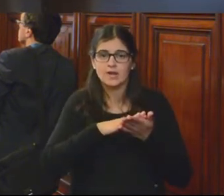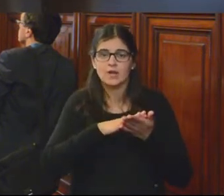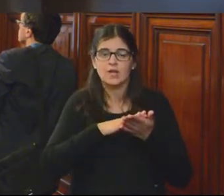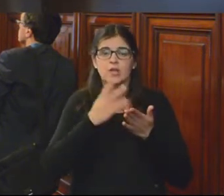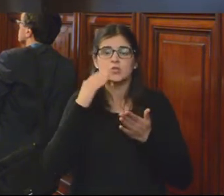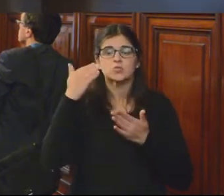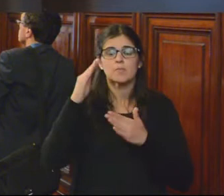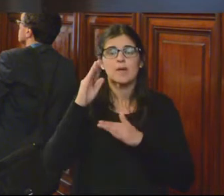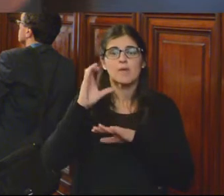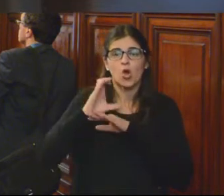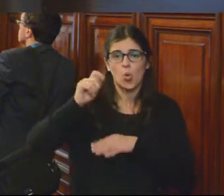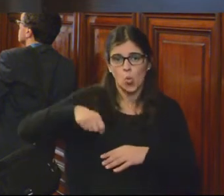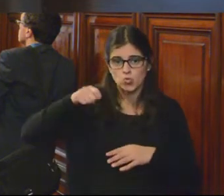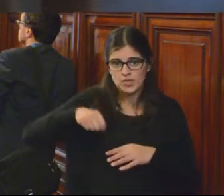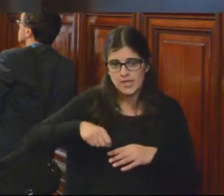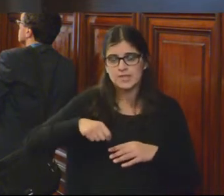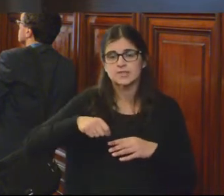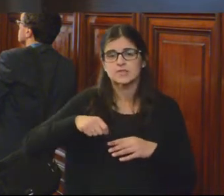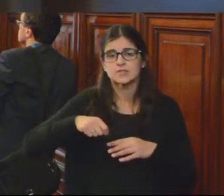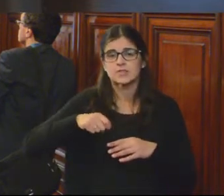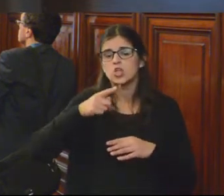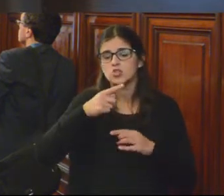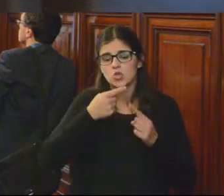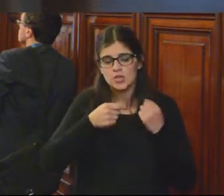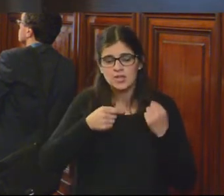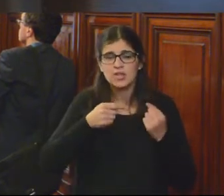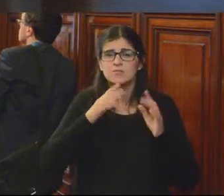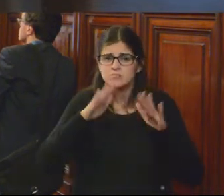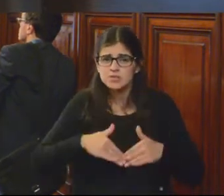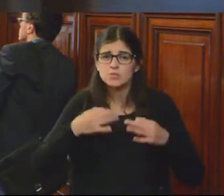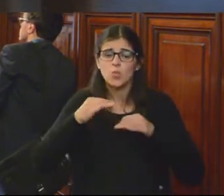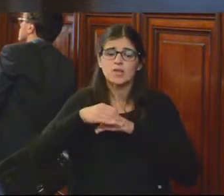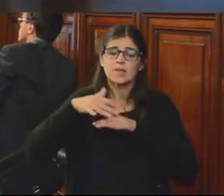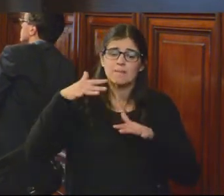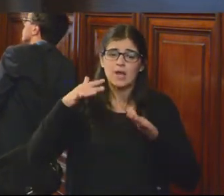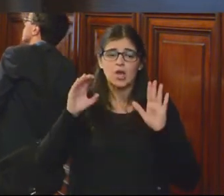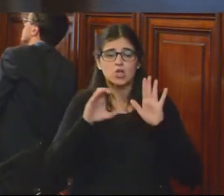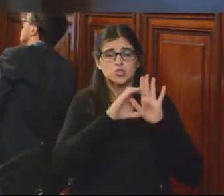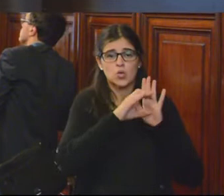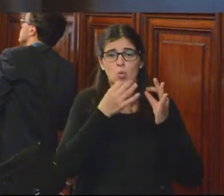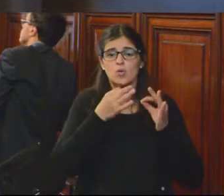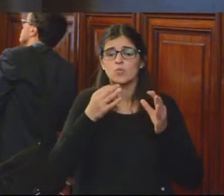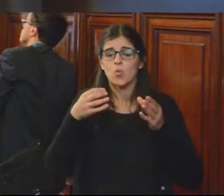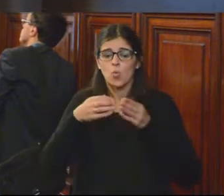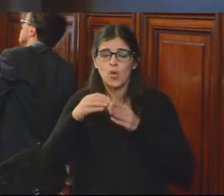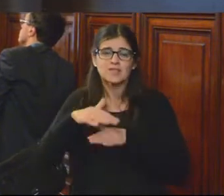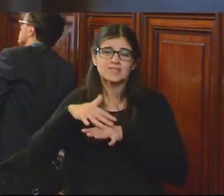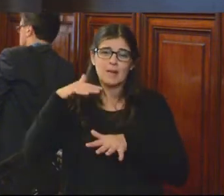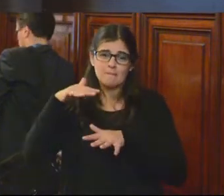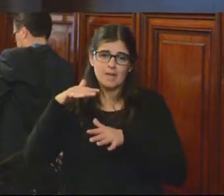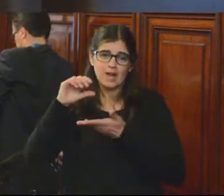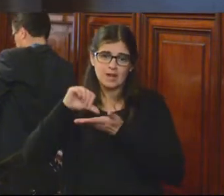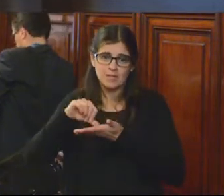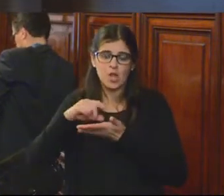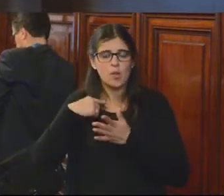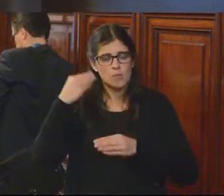Supremo de Justicia, entre otras, que son facultades que le corresponden a una Asamblea Nacional Constituyente, sino a la Asamblea Nacional. Nos